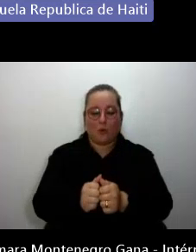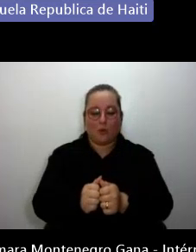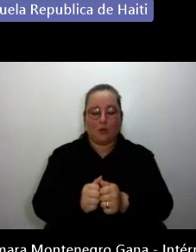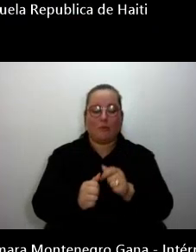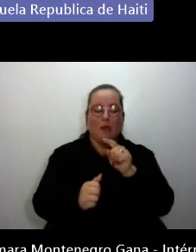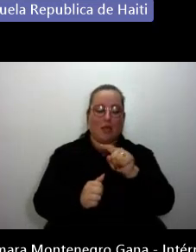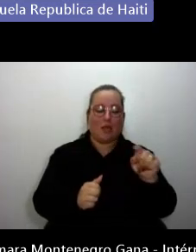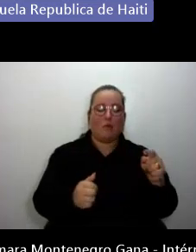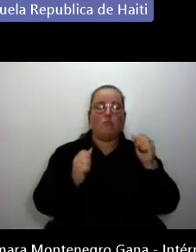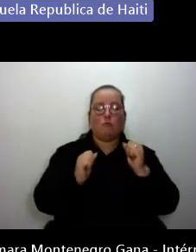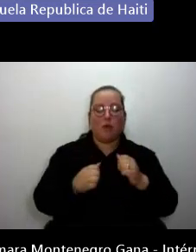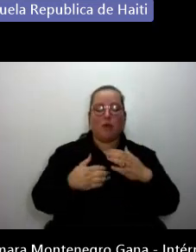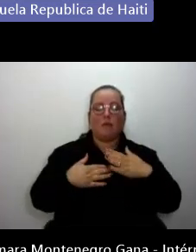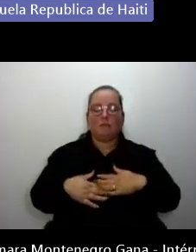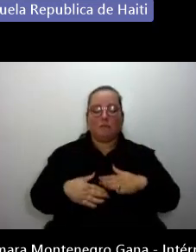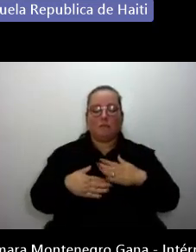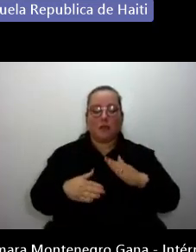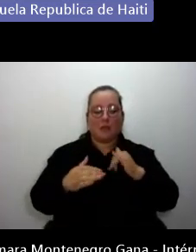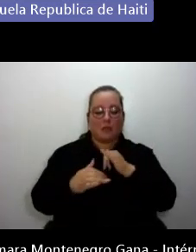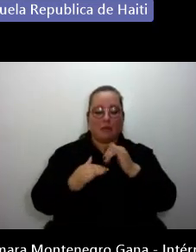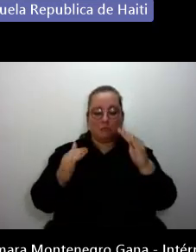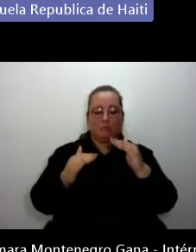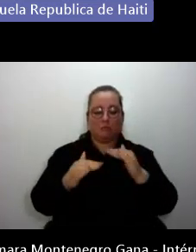regular. Más abajo